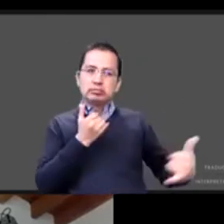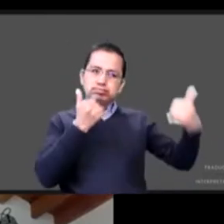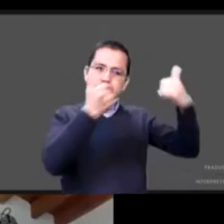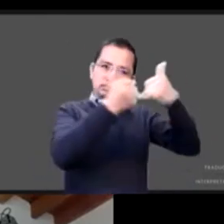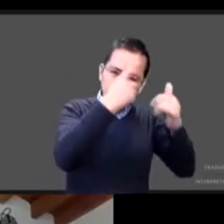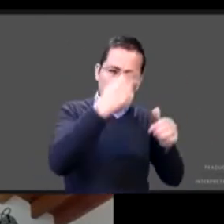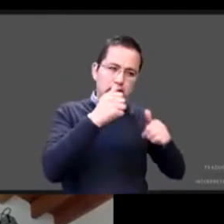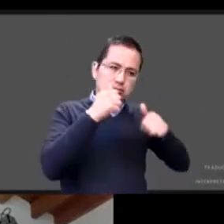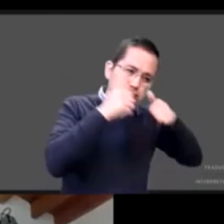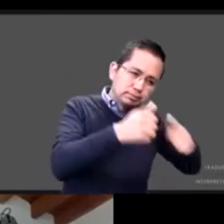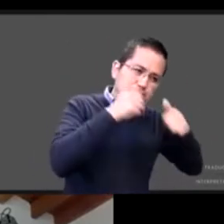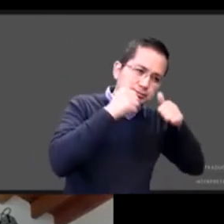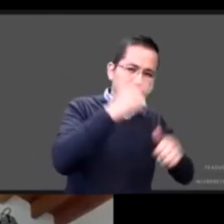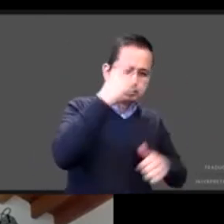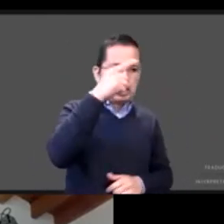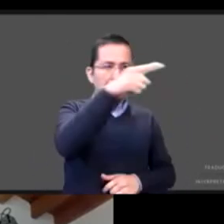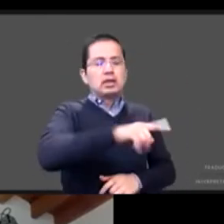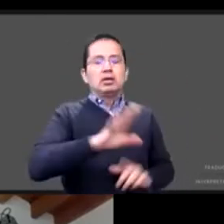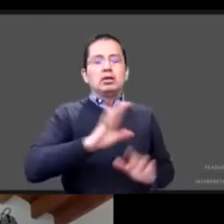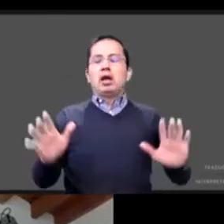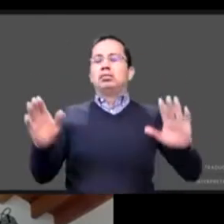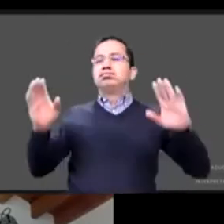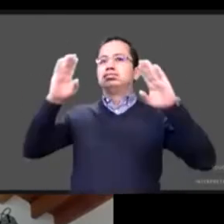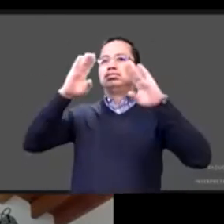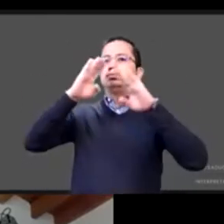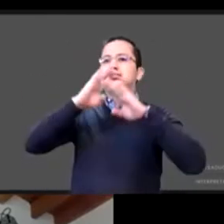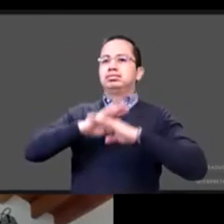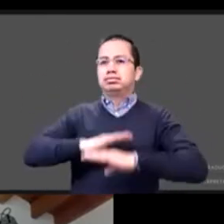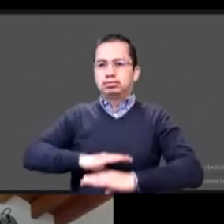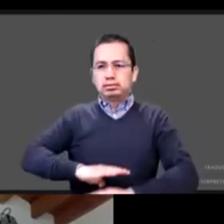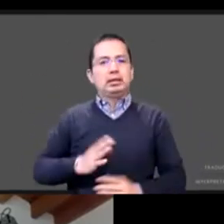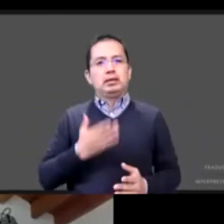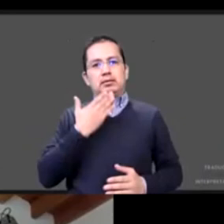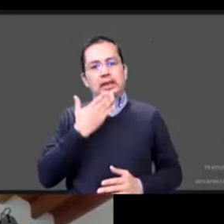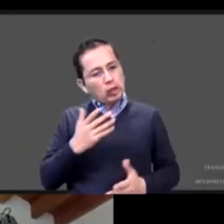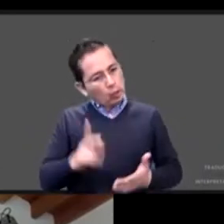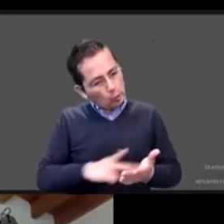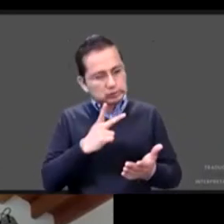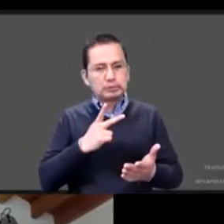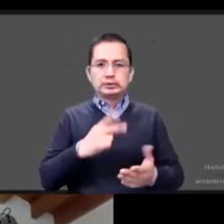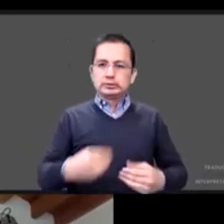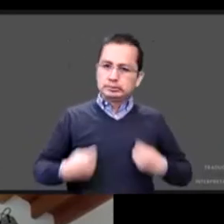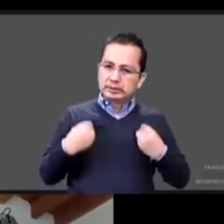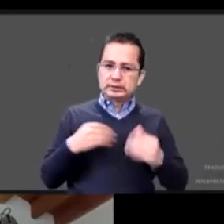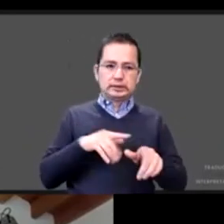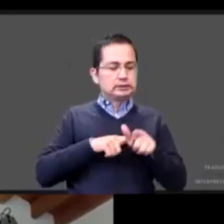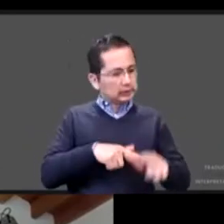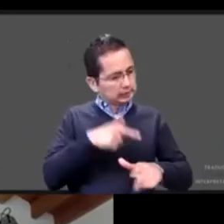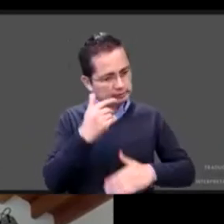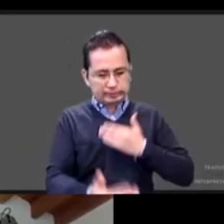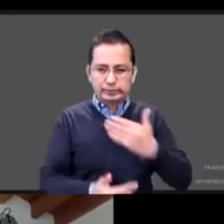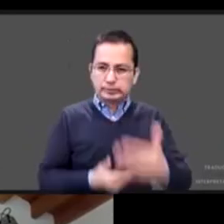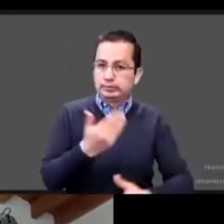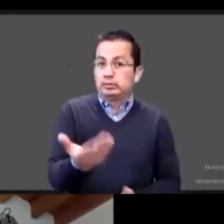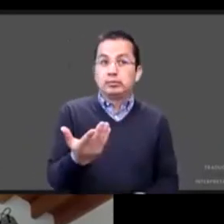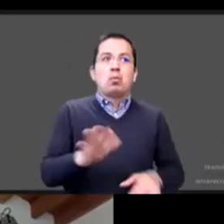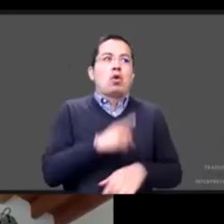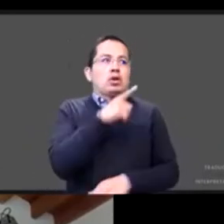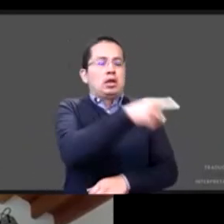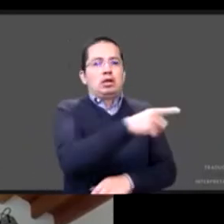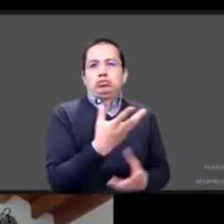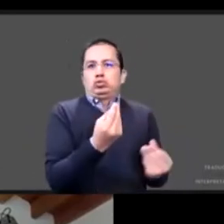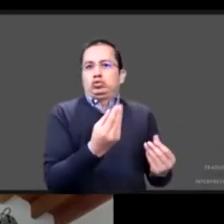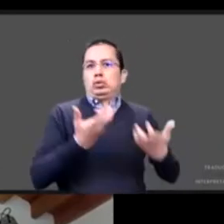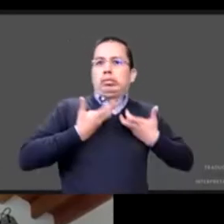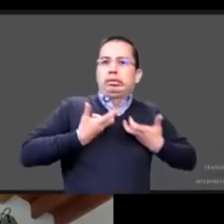confrontar, para estabilizarse y para retomar también la vida en la parte que sigue, sin todas estas angustias y miedos y